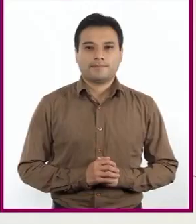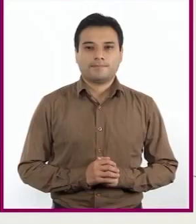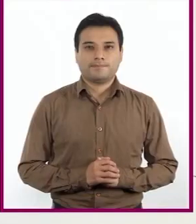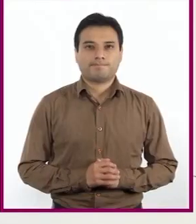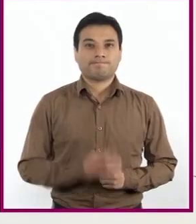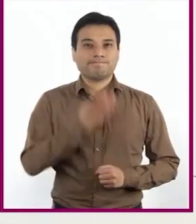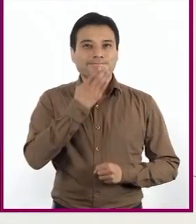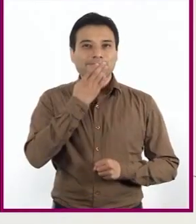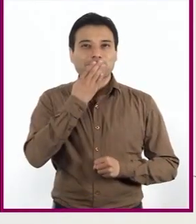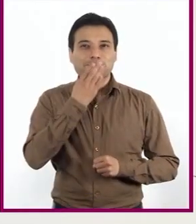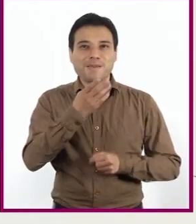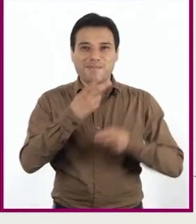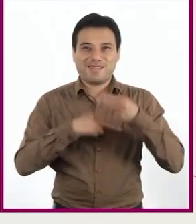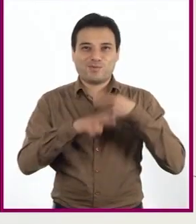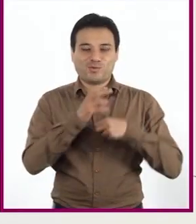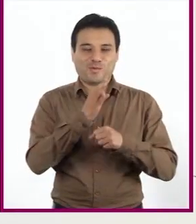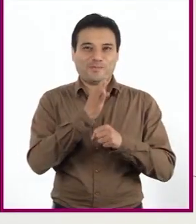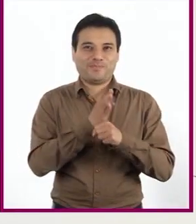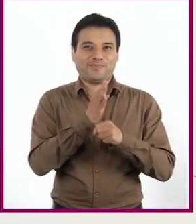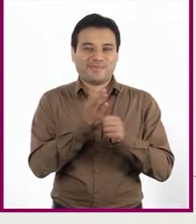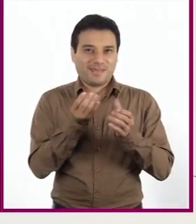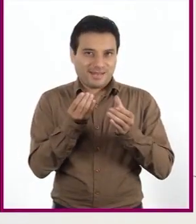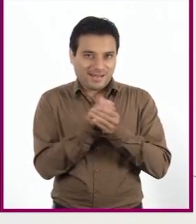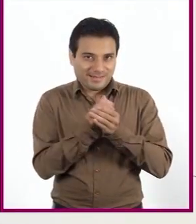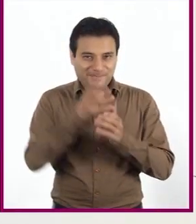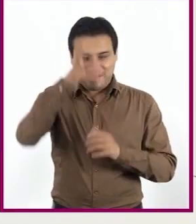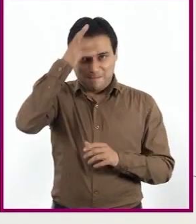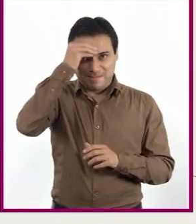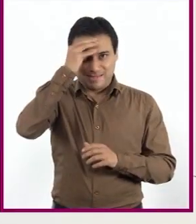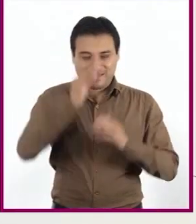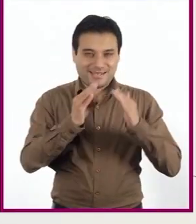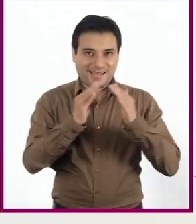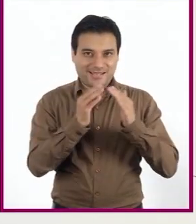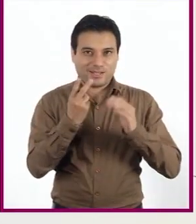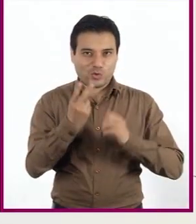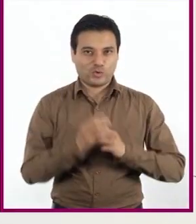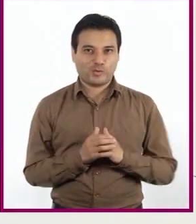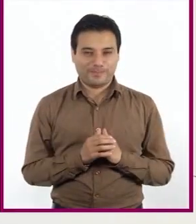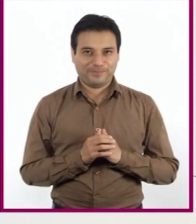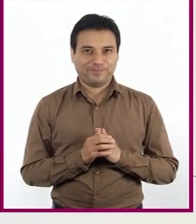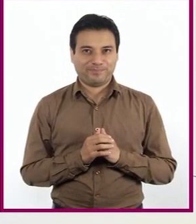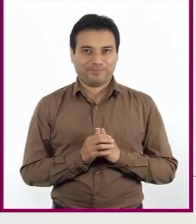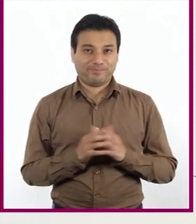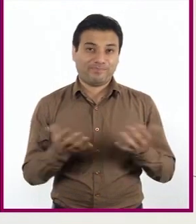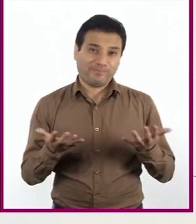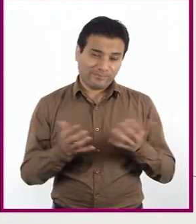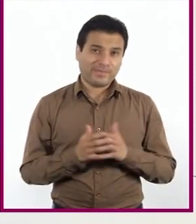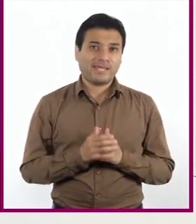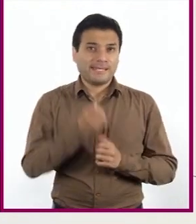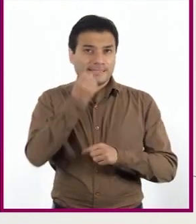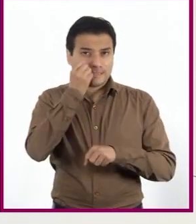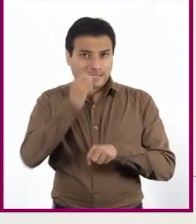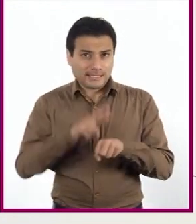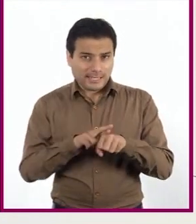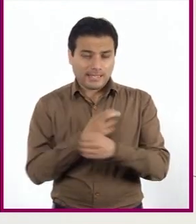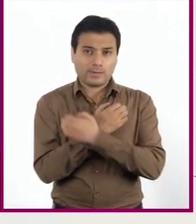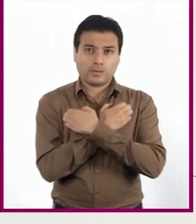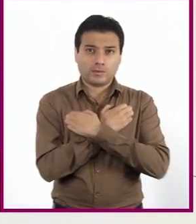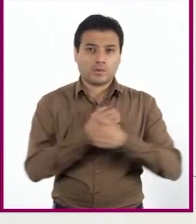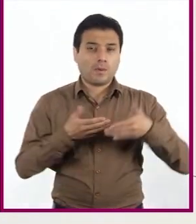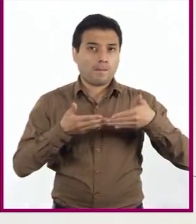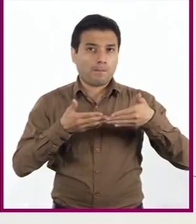Bienvenidas y bienvenidos a una sesión más de Aprende en Casa 2, la estrategia que la Secretaría de Educación Pública